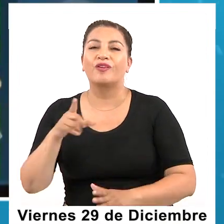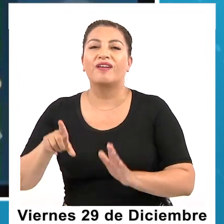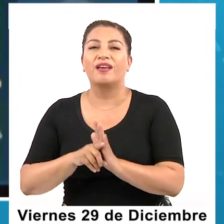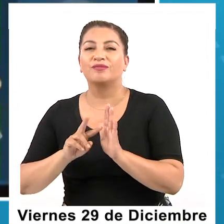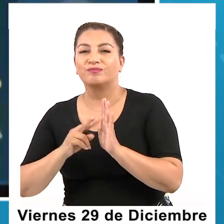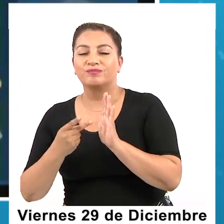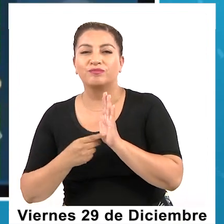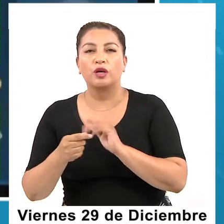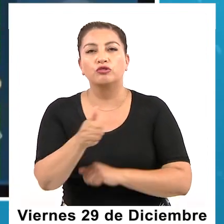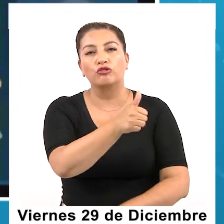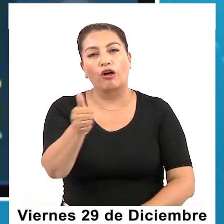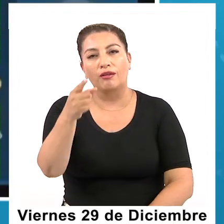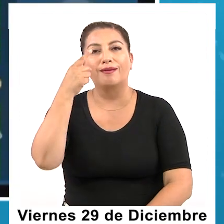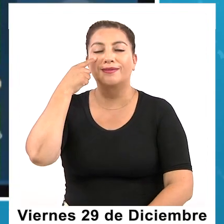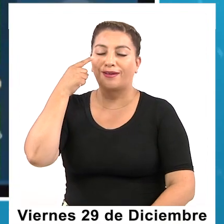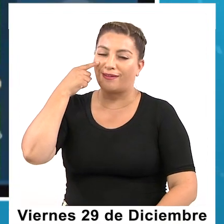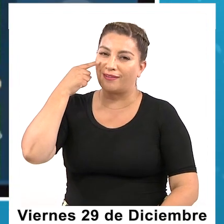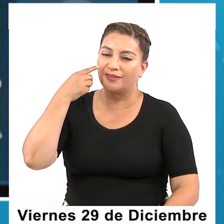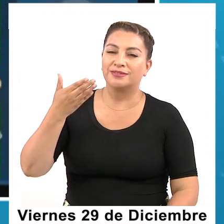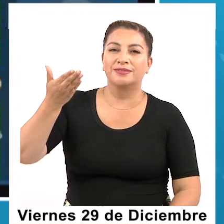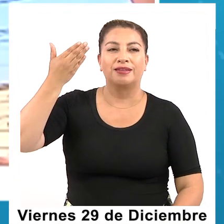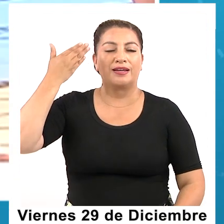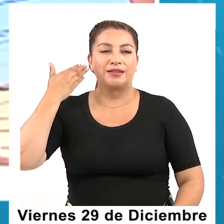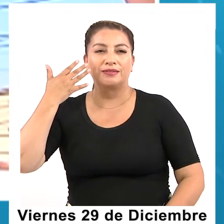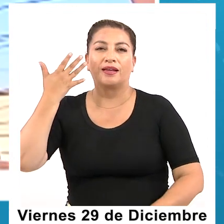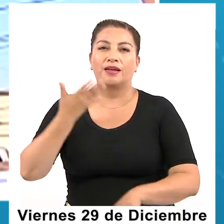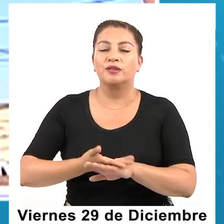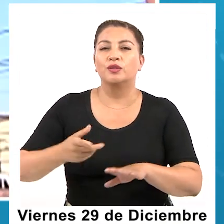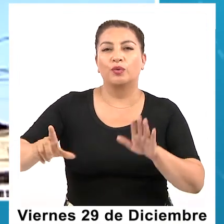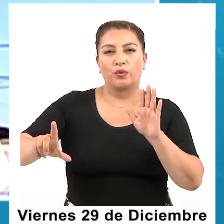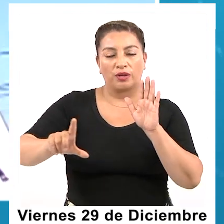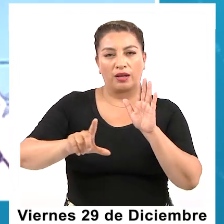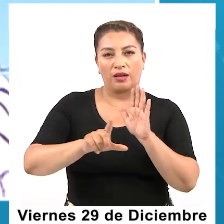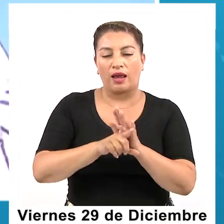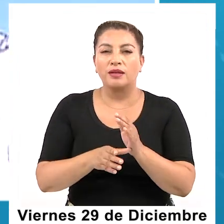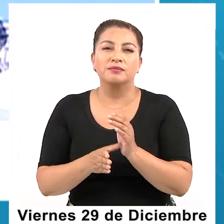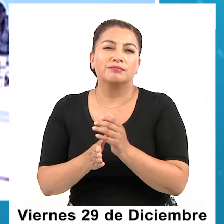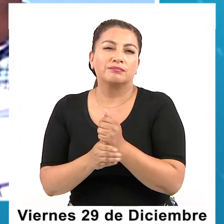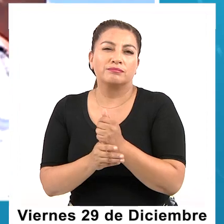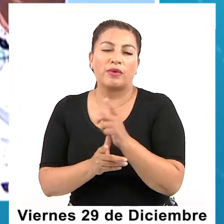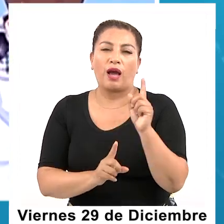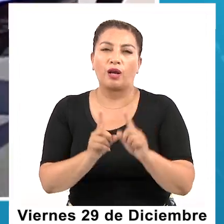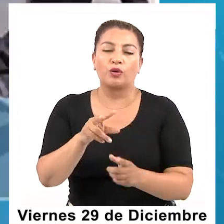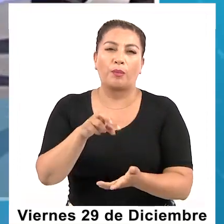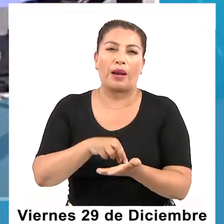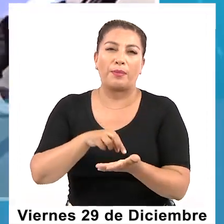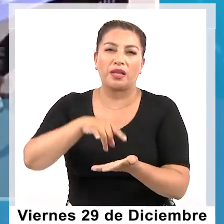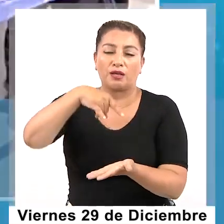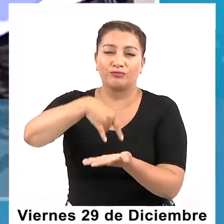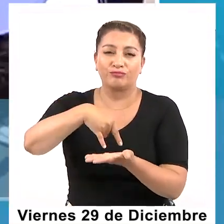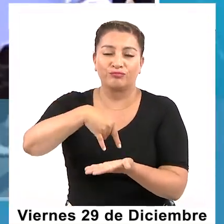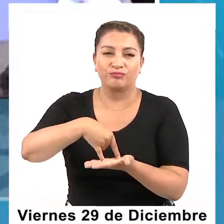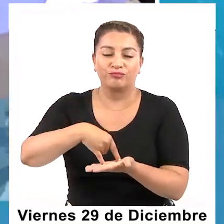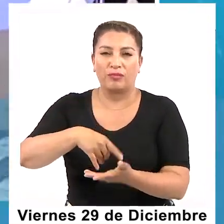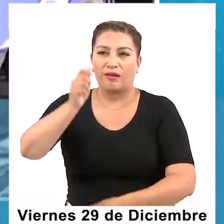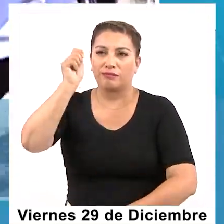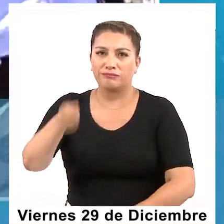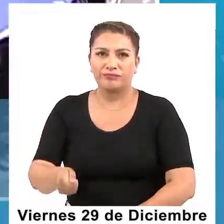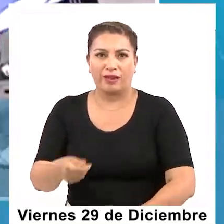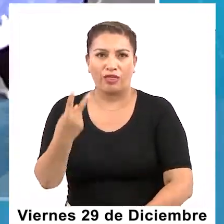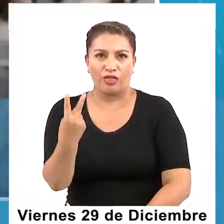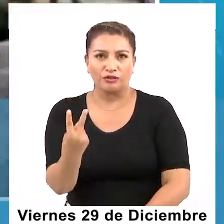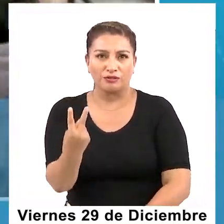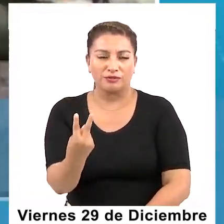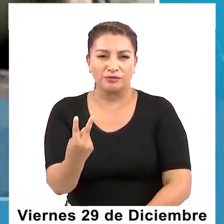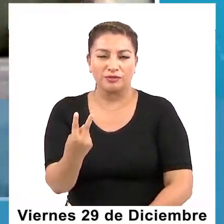ampliamente conocido por todos, todos sabemos que se dictó una ley en base al cohecho a los parlamentarios, que además dos parlamentarios condenados eran de nuestra región, que en el